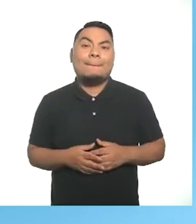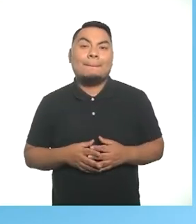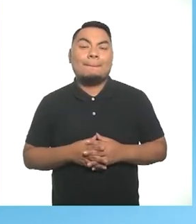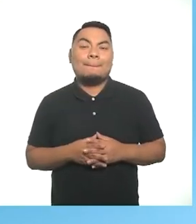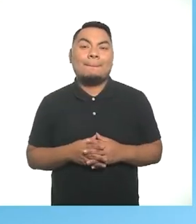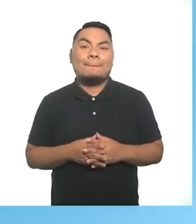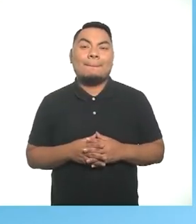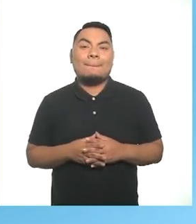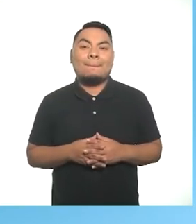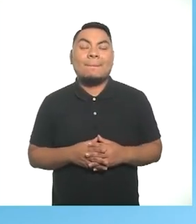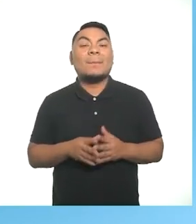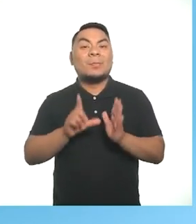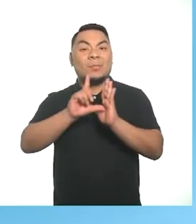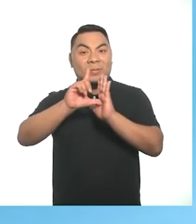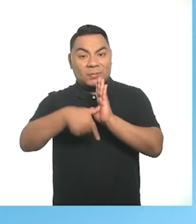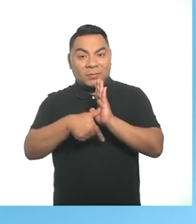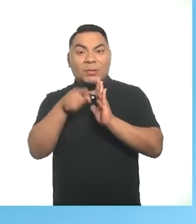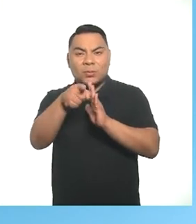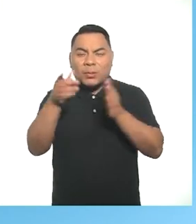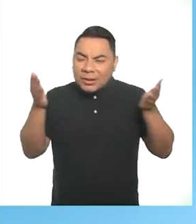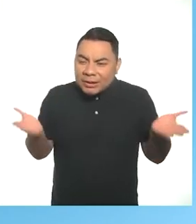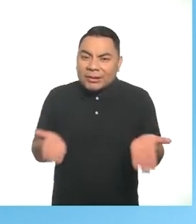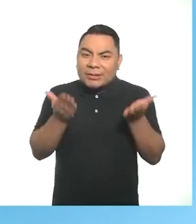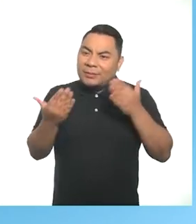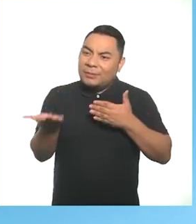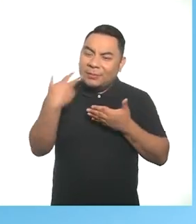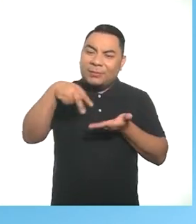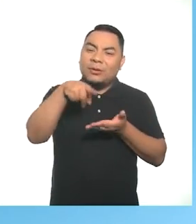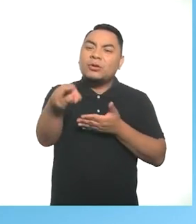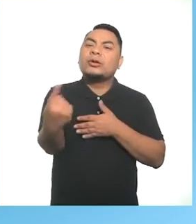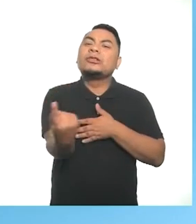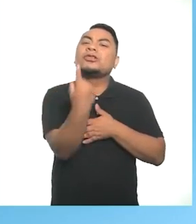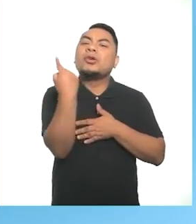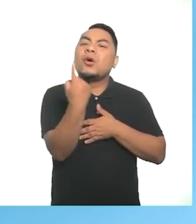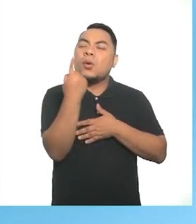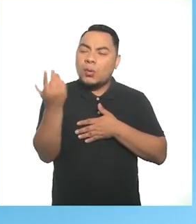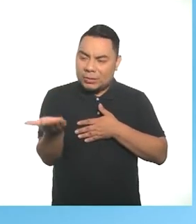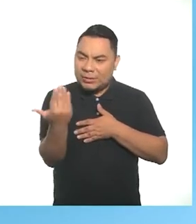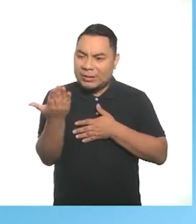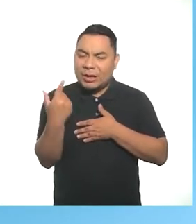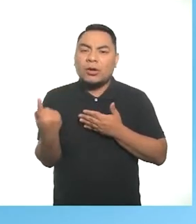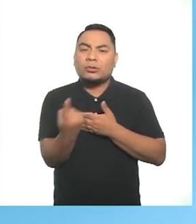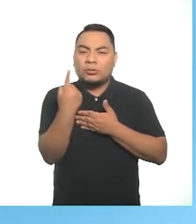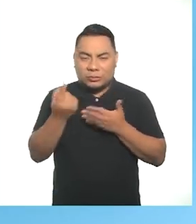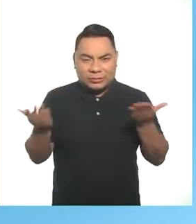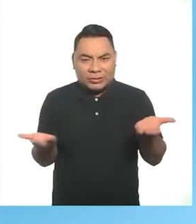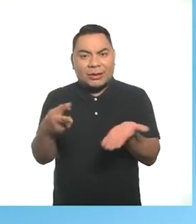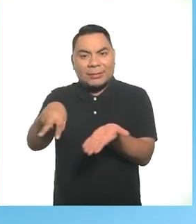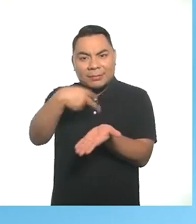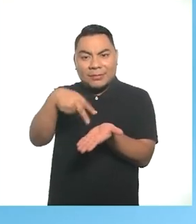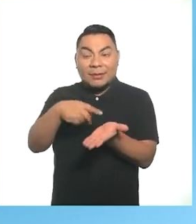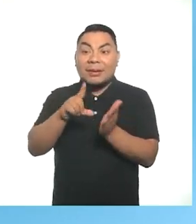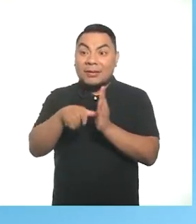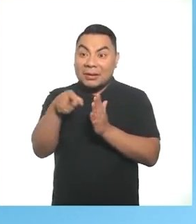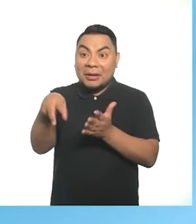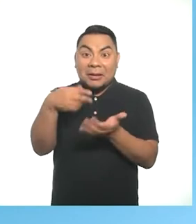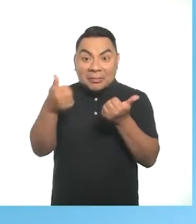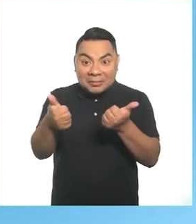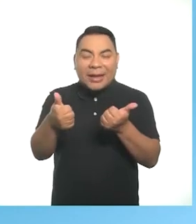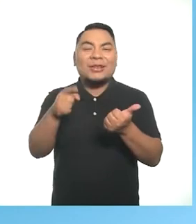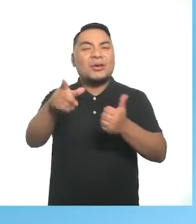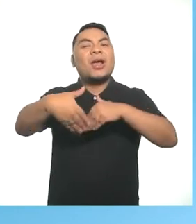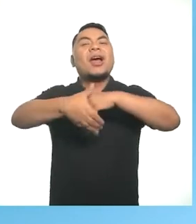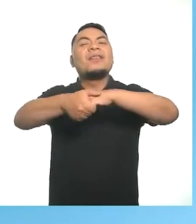él. Luego, anímenle a que baile por sí sola o por sí solo y felicítenle